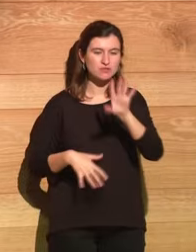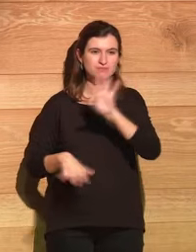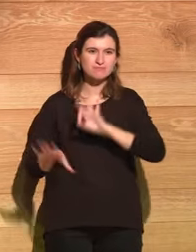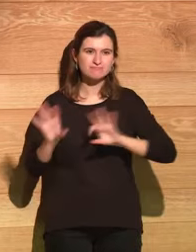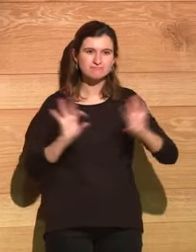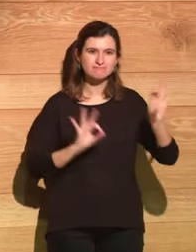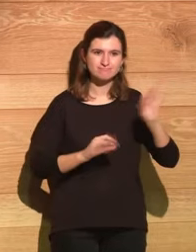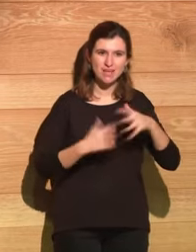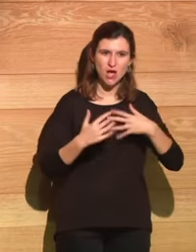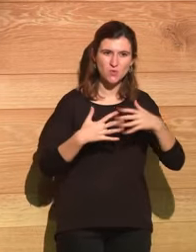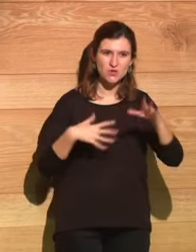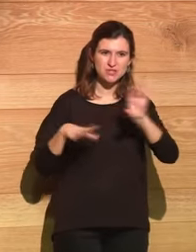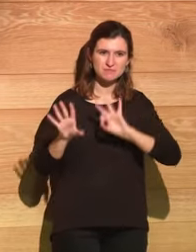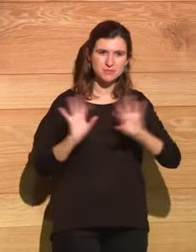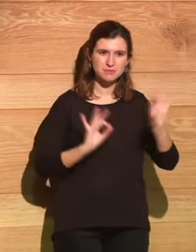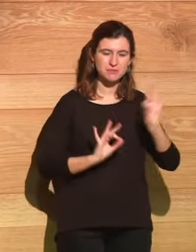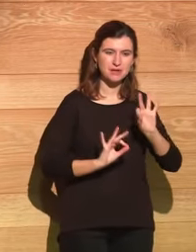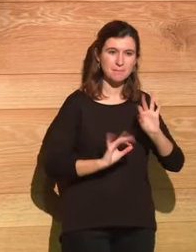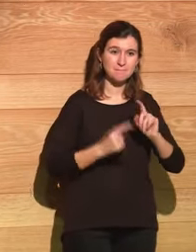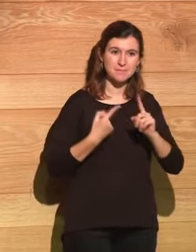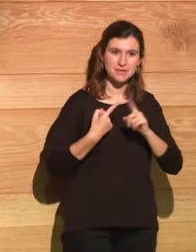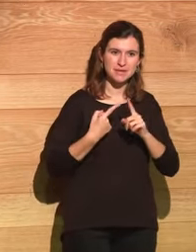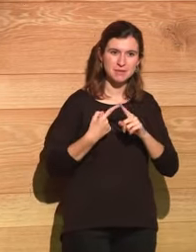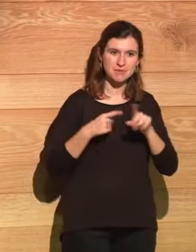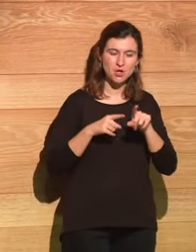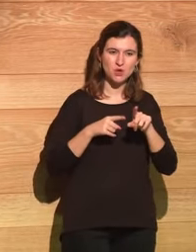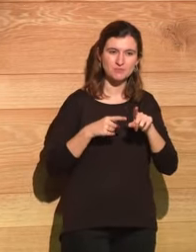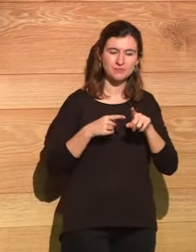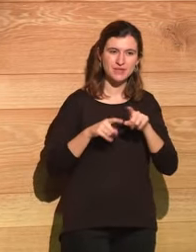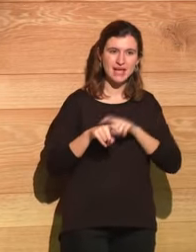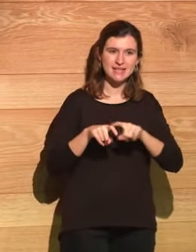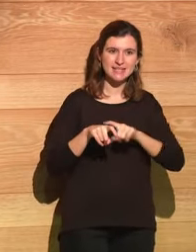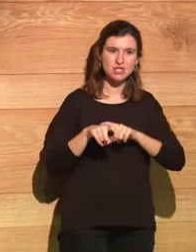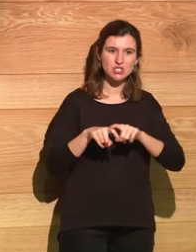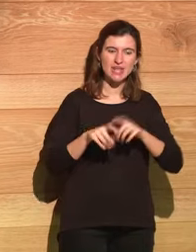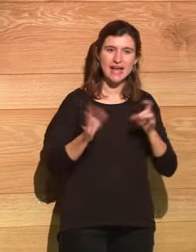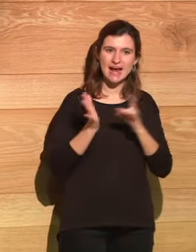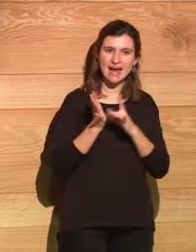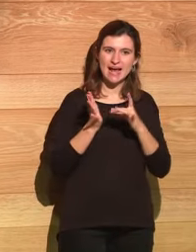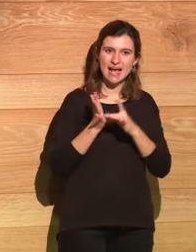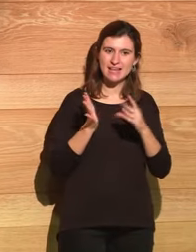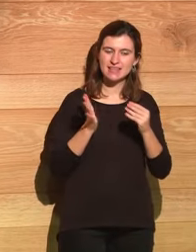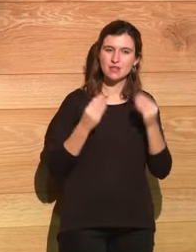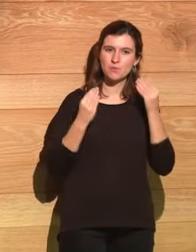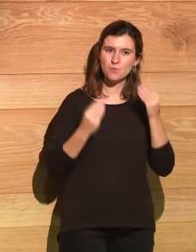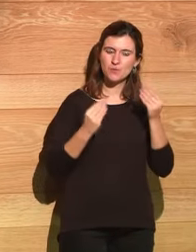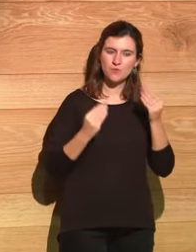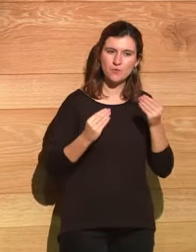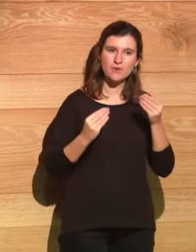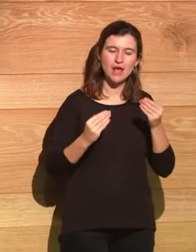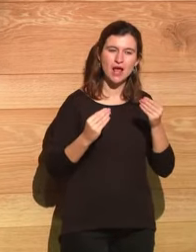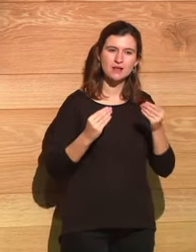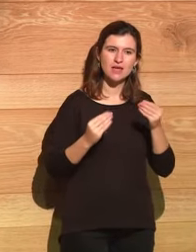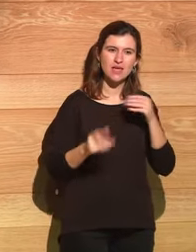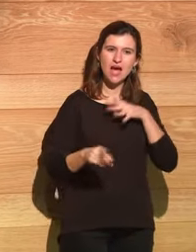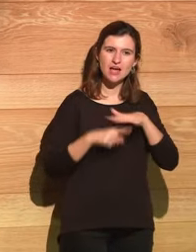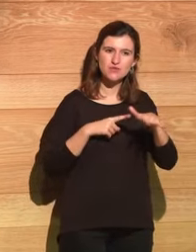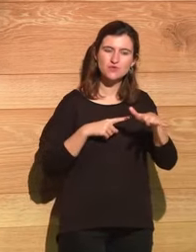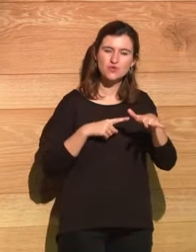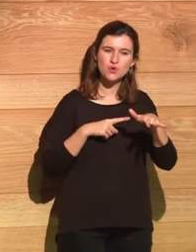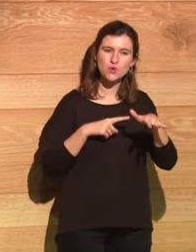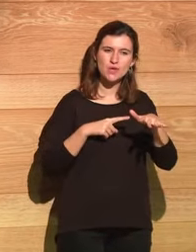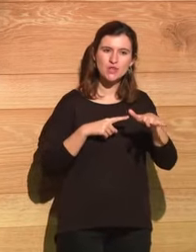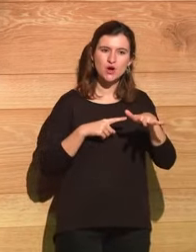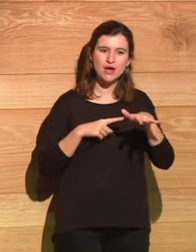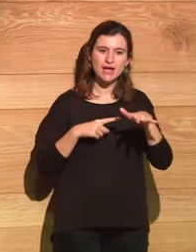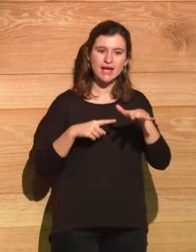de, primero, criterios de calidad, quiero decir, de gente que realmente impactó en sus disciplinas, en los